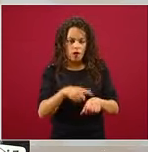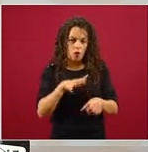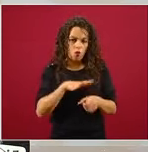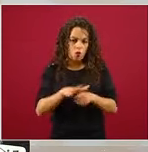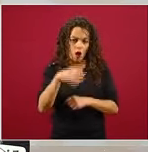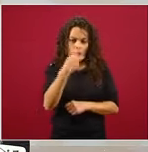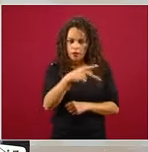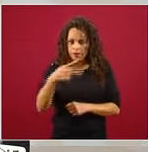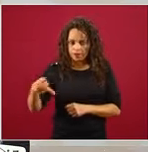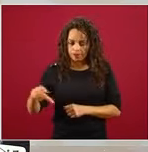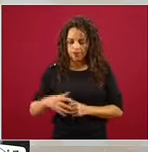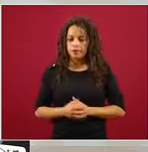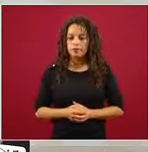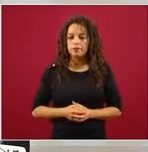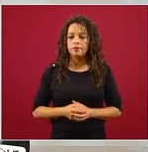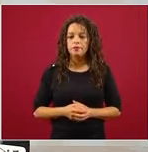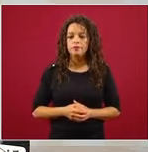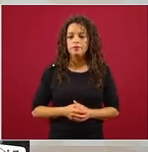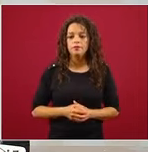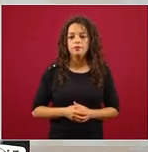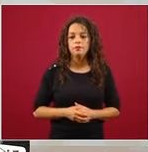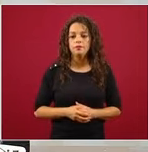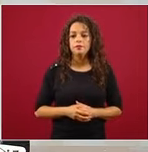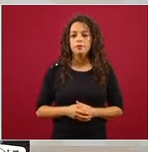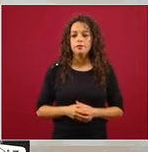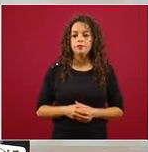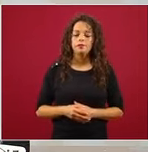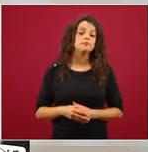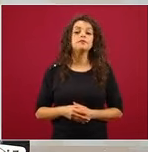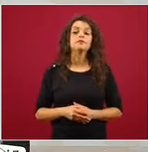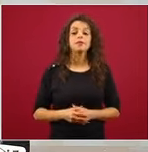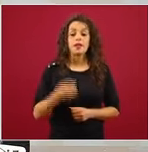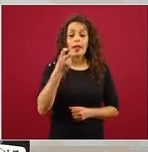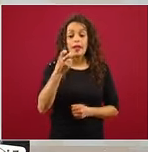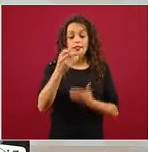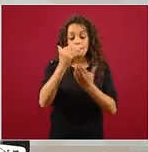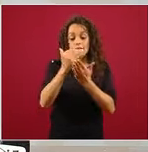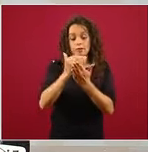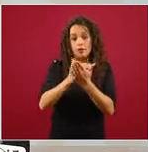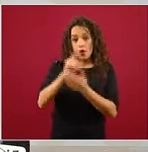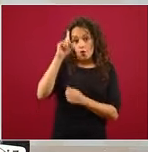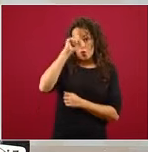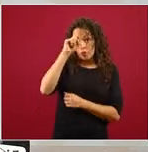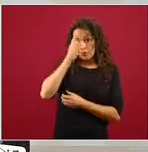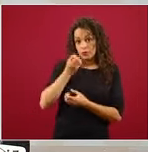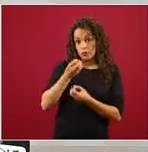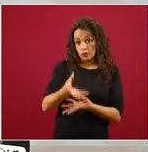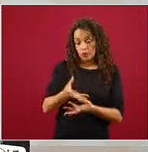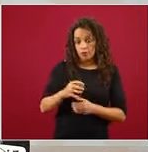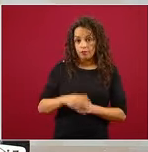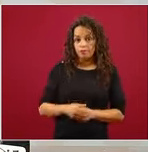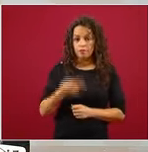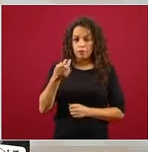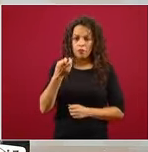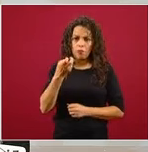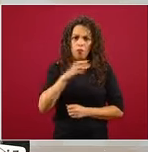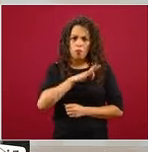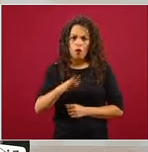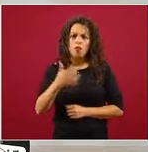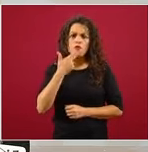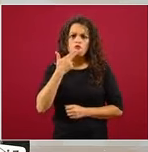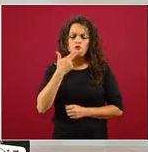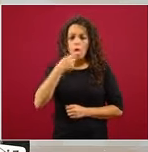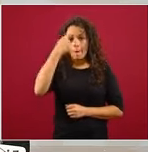en los sectores económicos. Este alineamiento puede ser una guía útil también para el